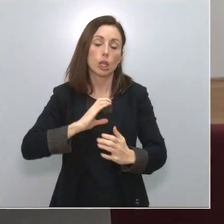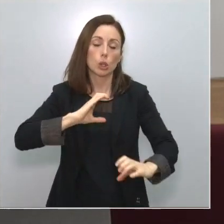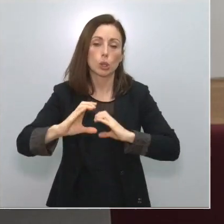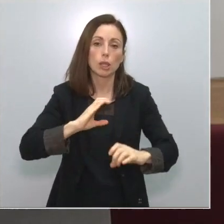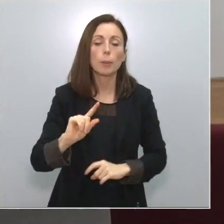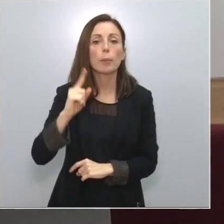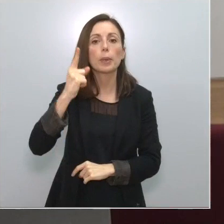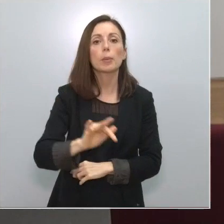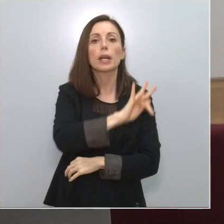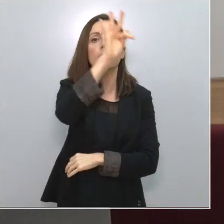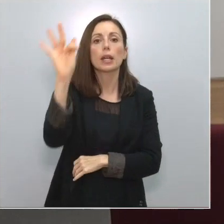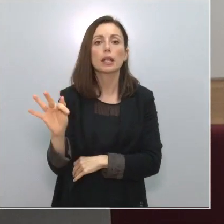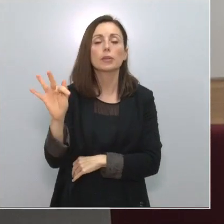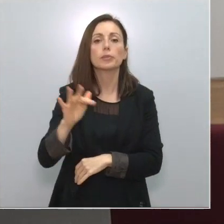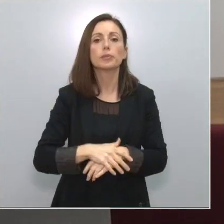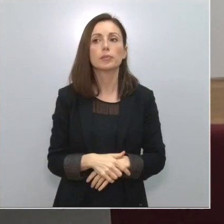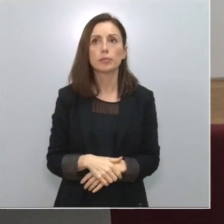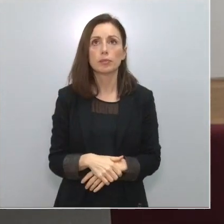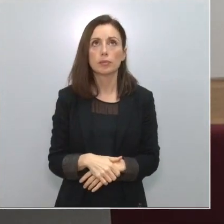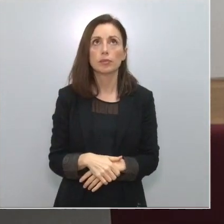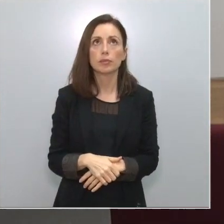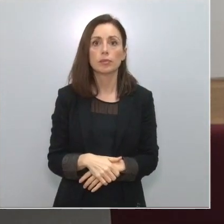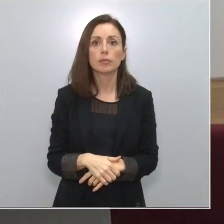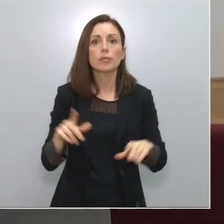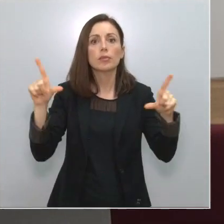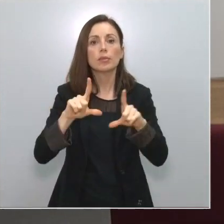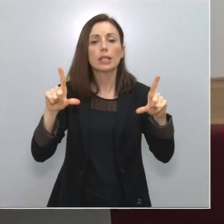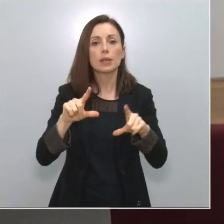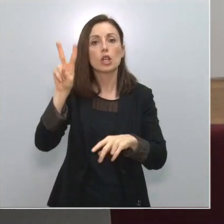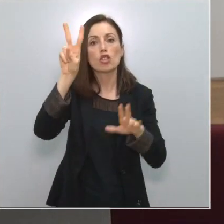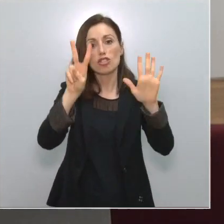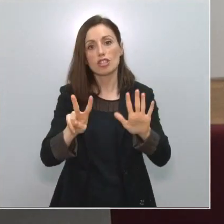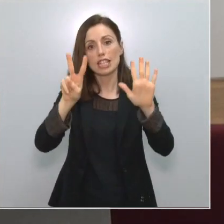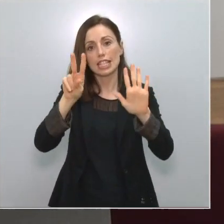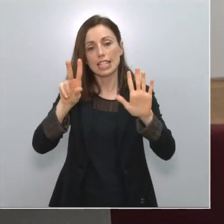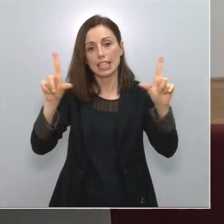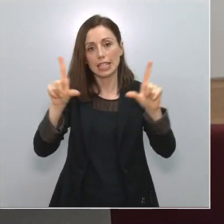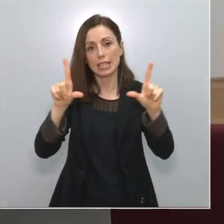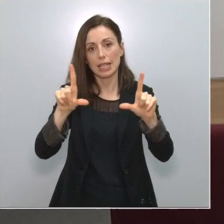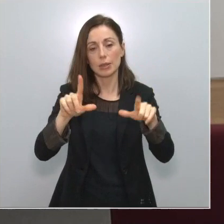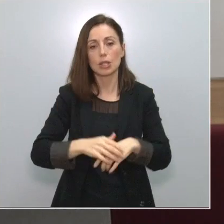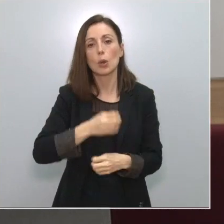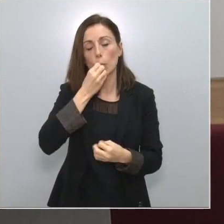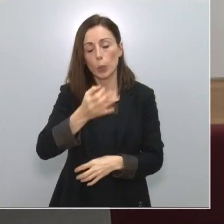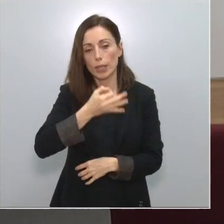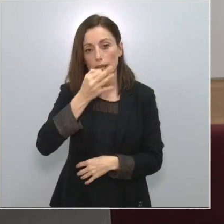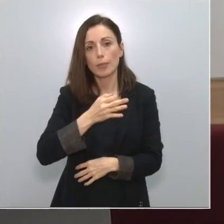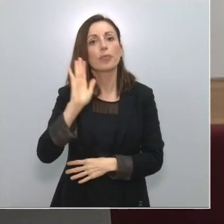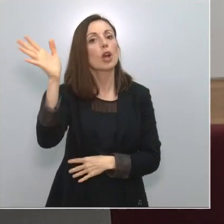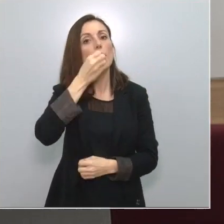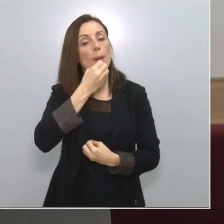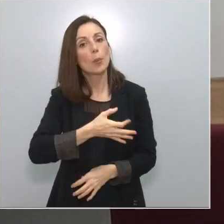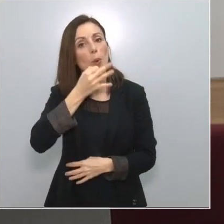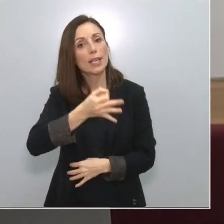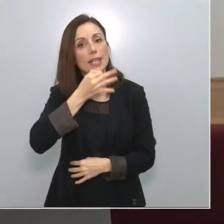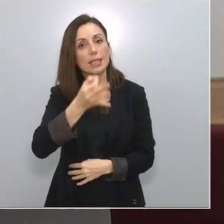lugar, tiene la palabra el turno de intervención en la televisión autonómica, 7 Televisión. Antonio Gregorio, buenas tardes. Hola, buenas